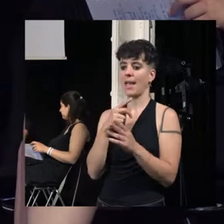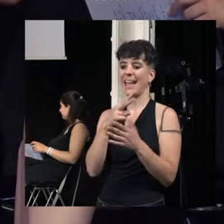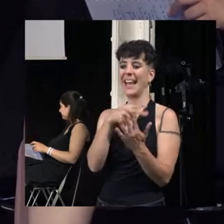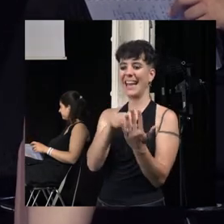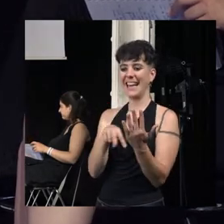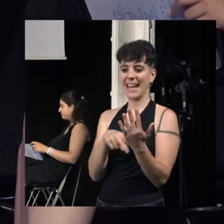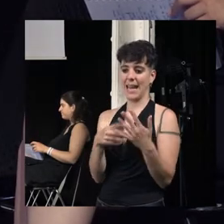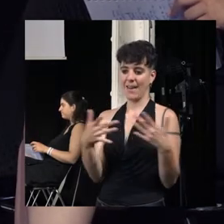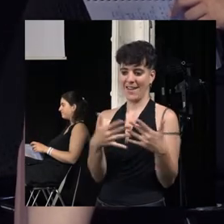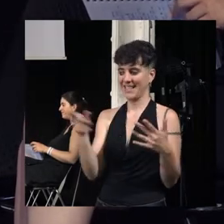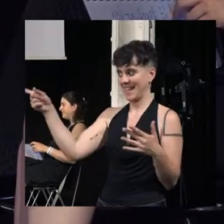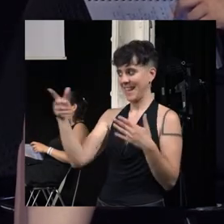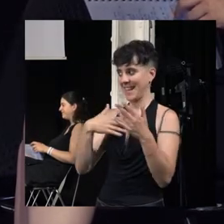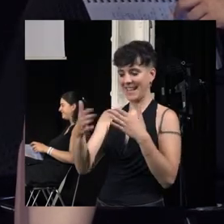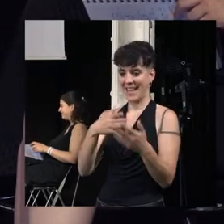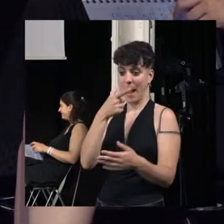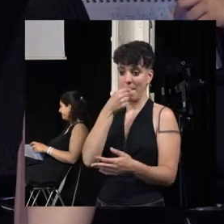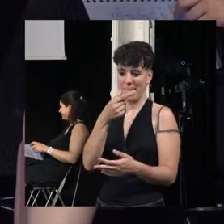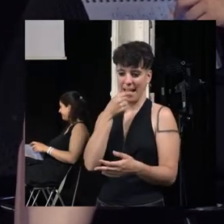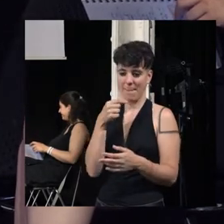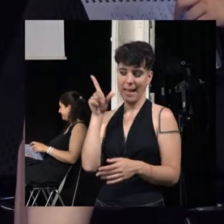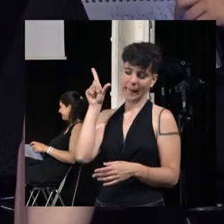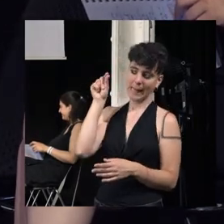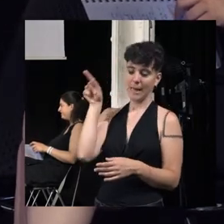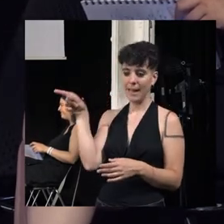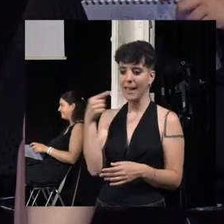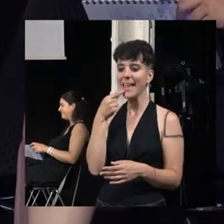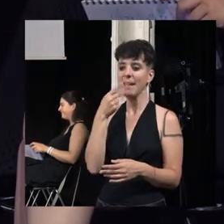en plan guiño, que dice, pero que es muy interesante,